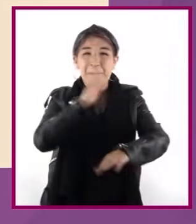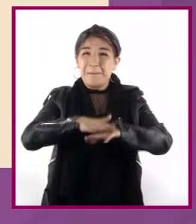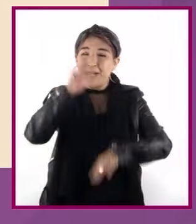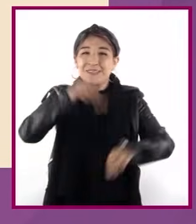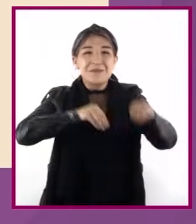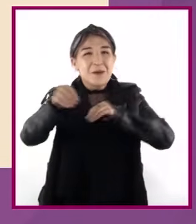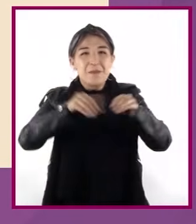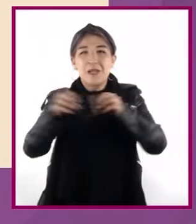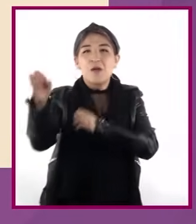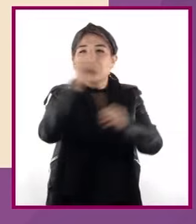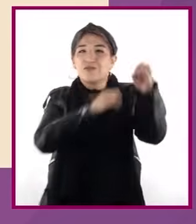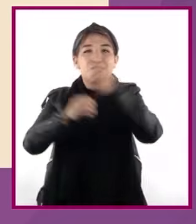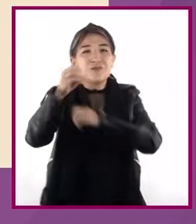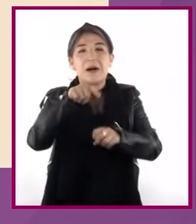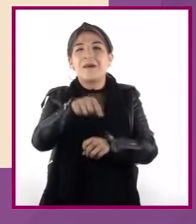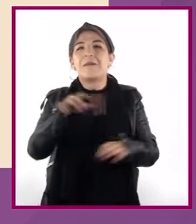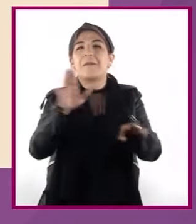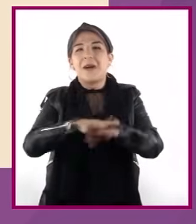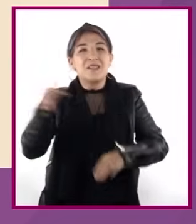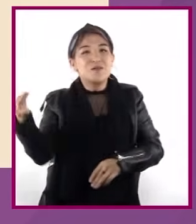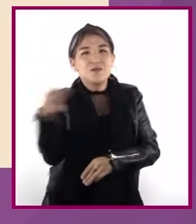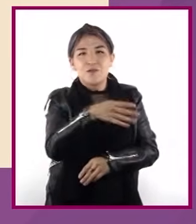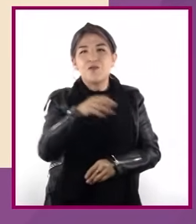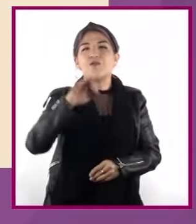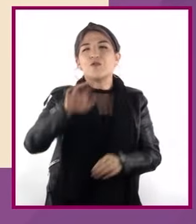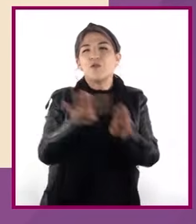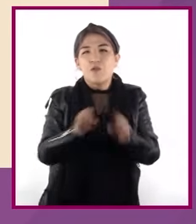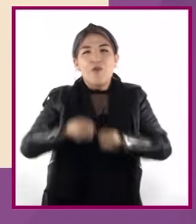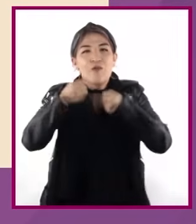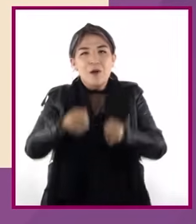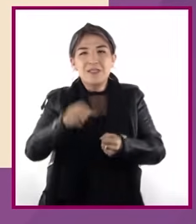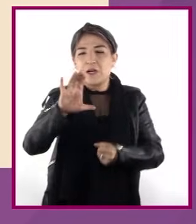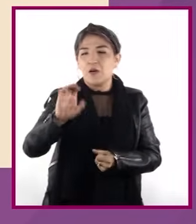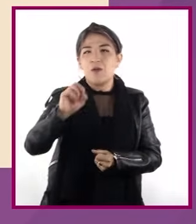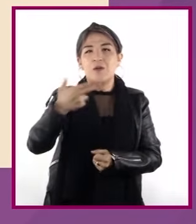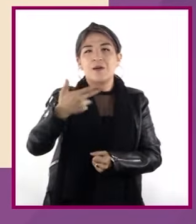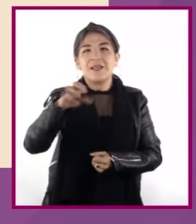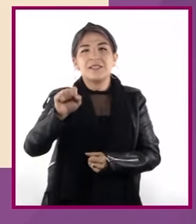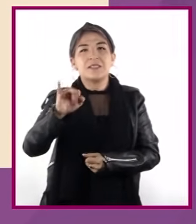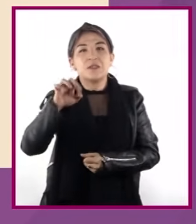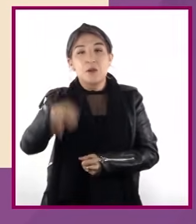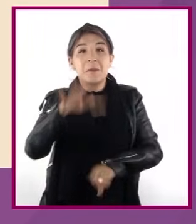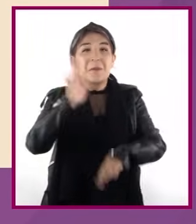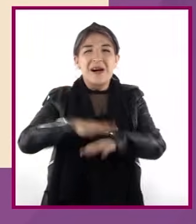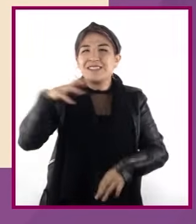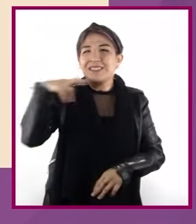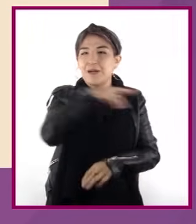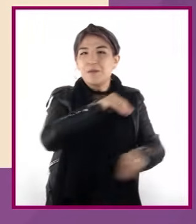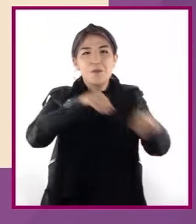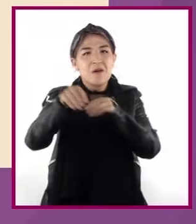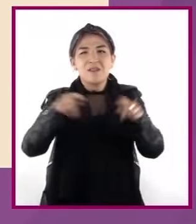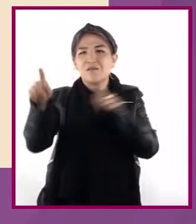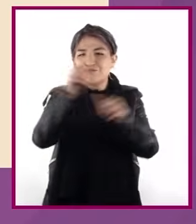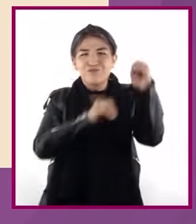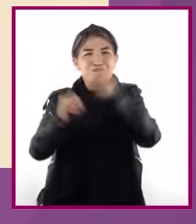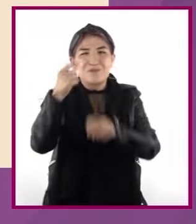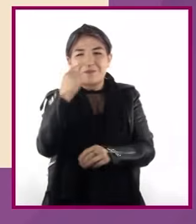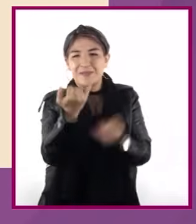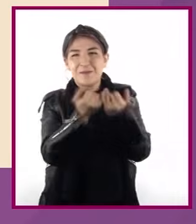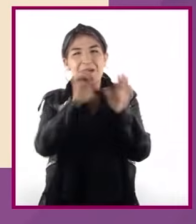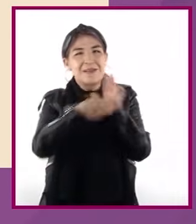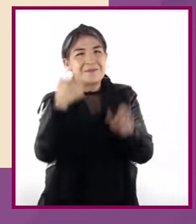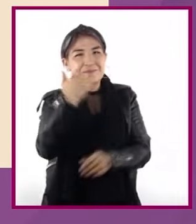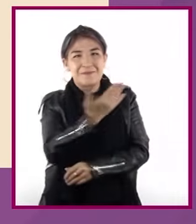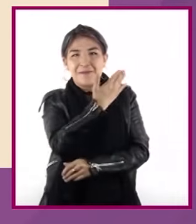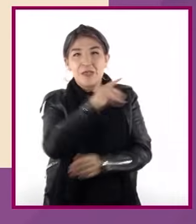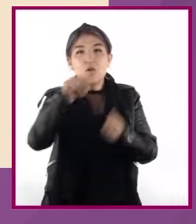cinética que vencen a las fuerzas de cohesión y logran moverse rápidamente en todas direcciones, dejando